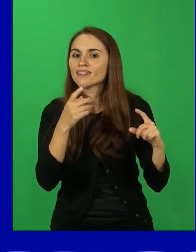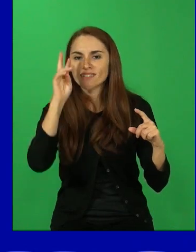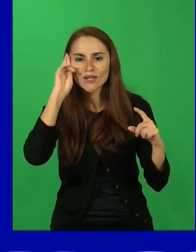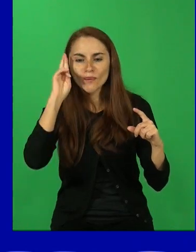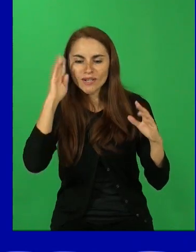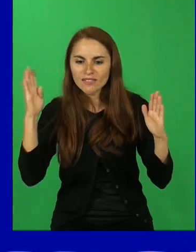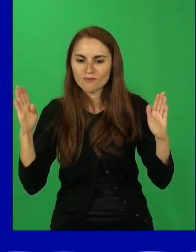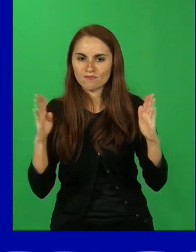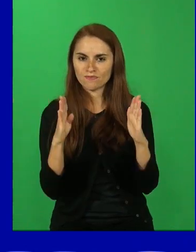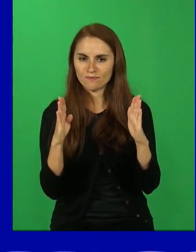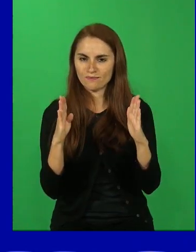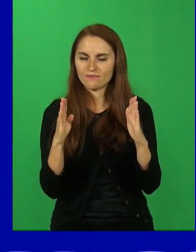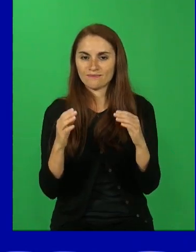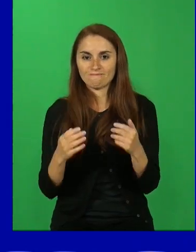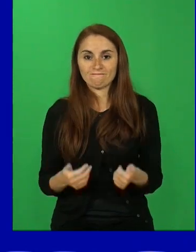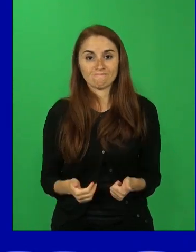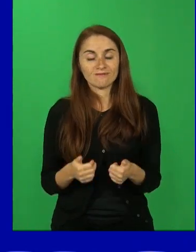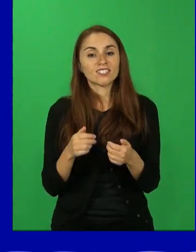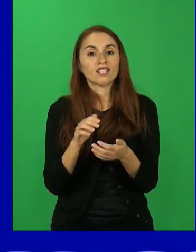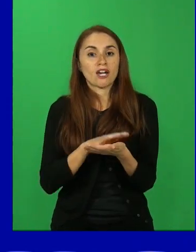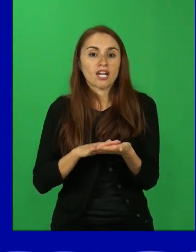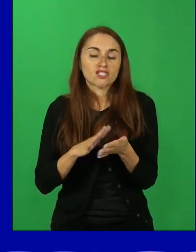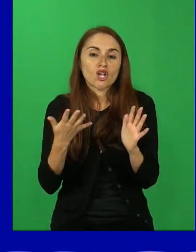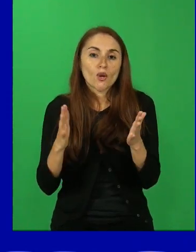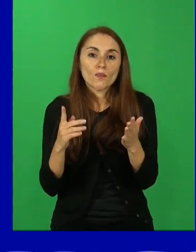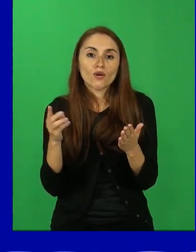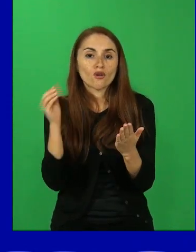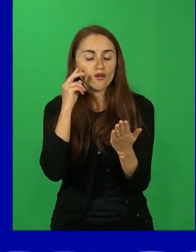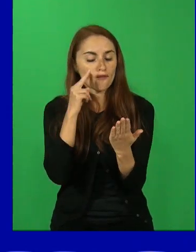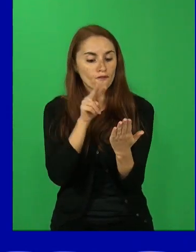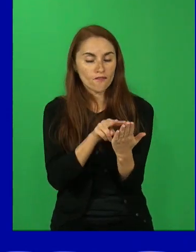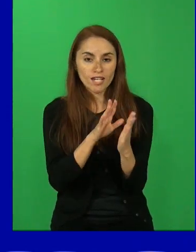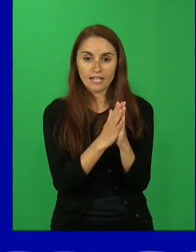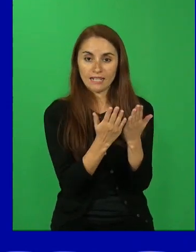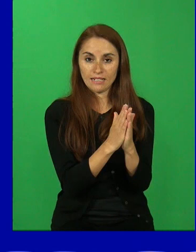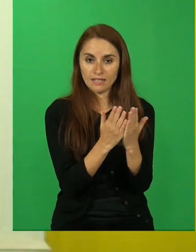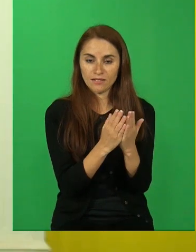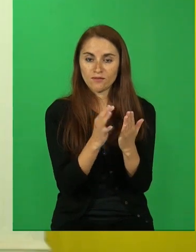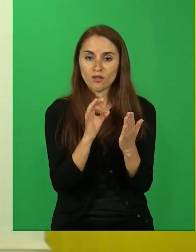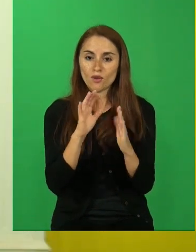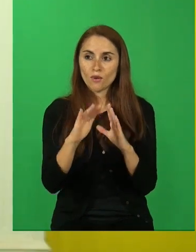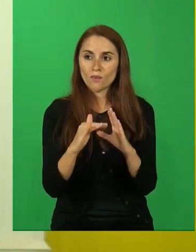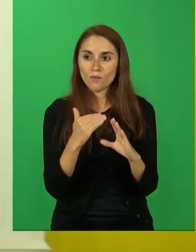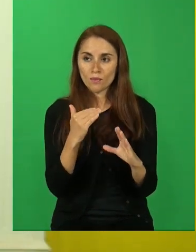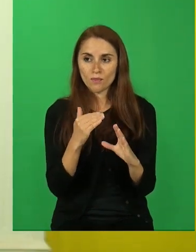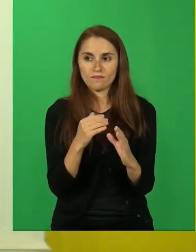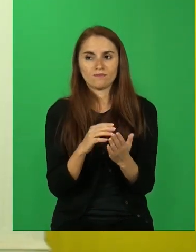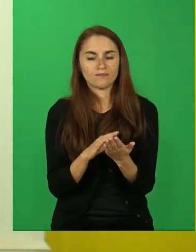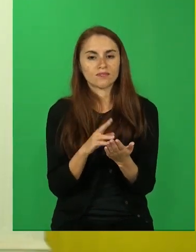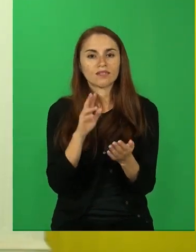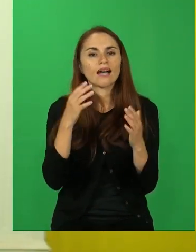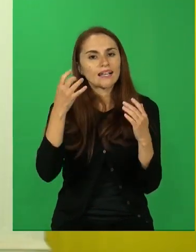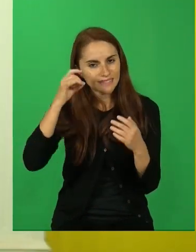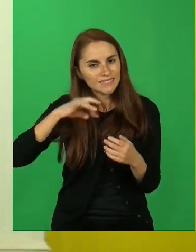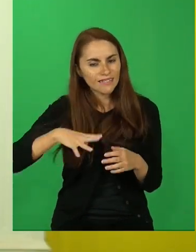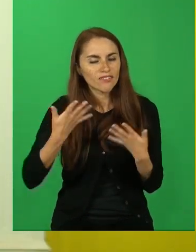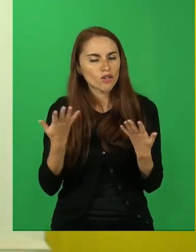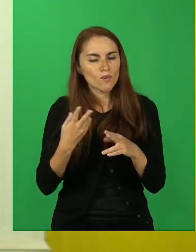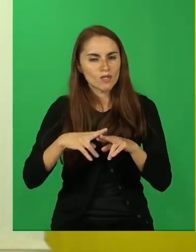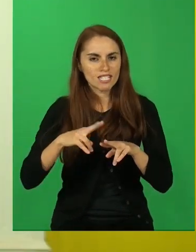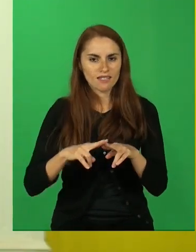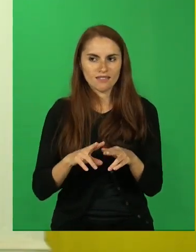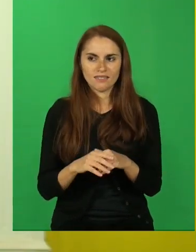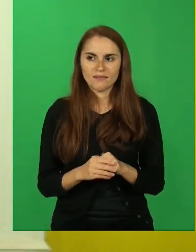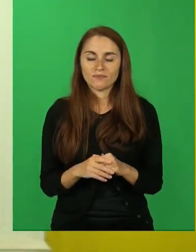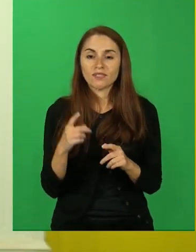son finitos. Ese es un ejercicio que podrías estar trabajando en tu casa y ya sabes cómo responder. Veamos entonces